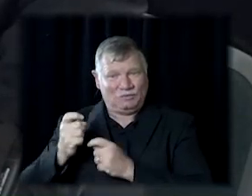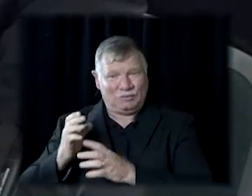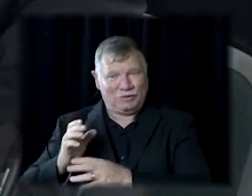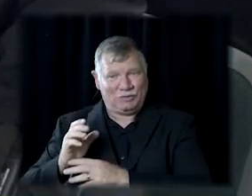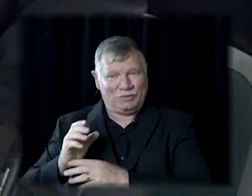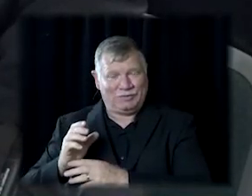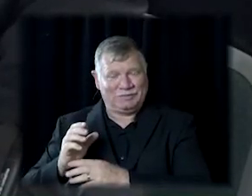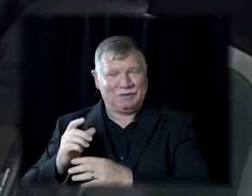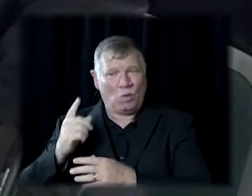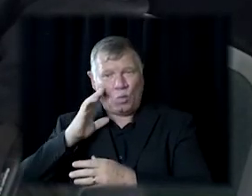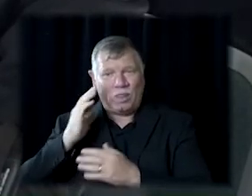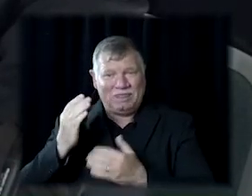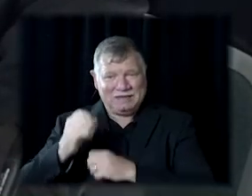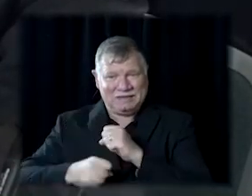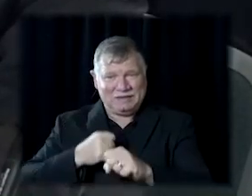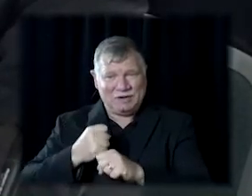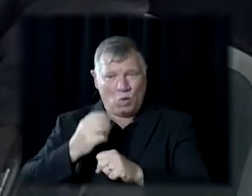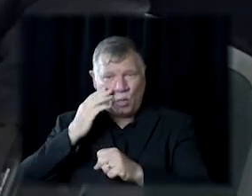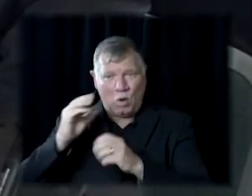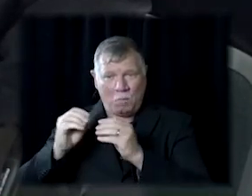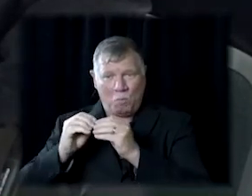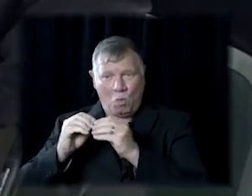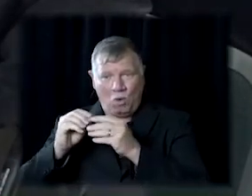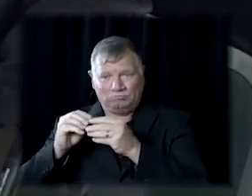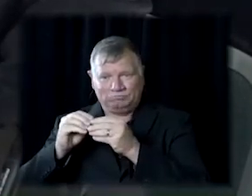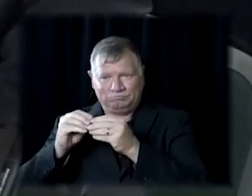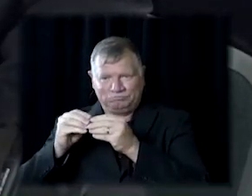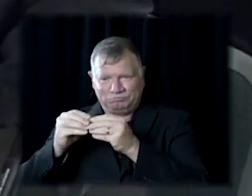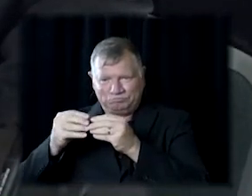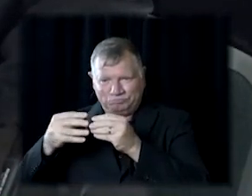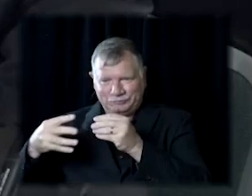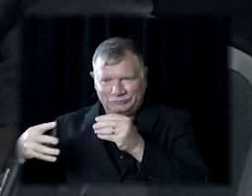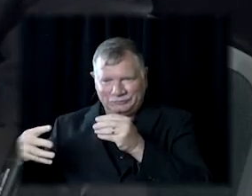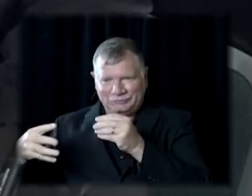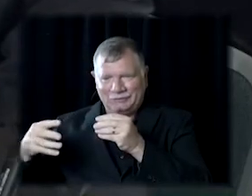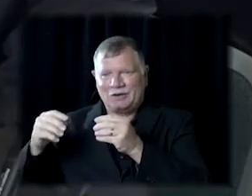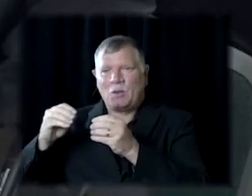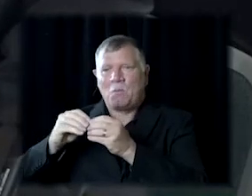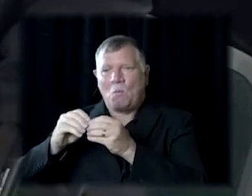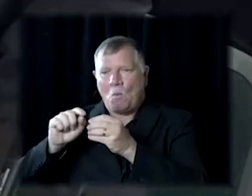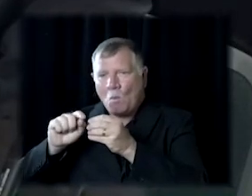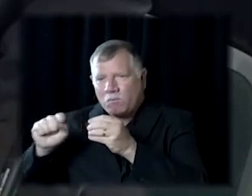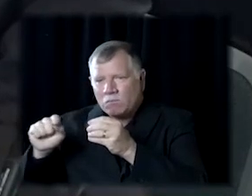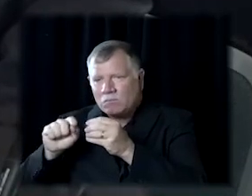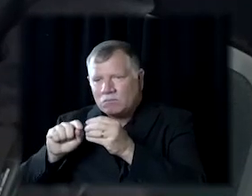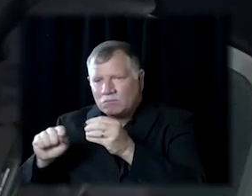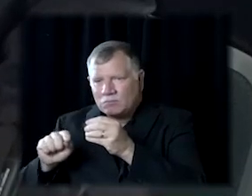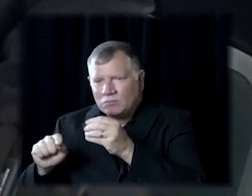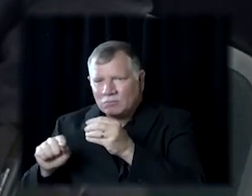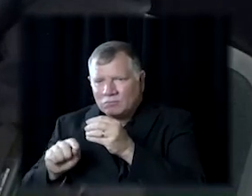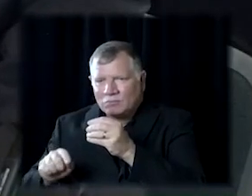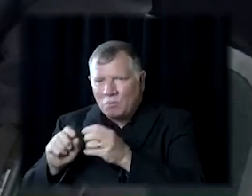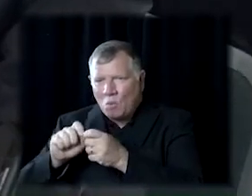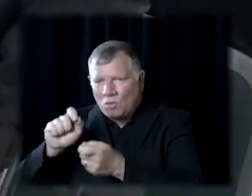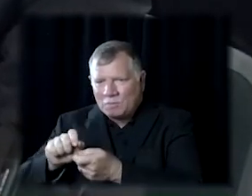este año va a haber partidas definidas en el presupuesto específicamente en cuanto a ese renglón.